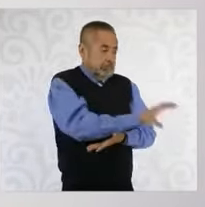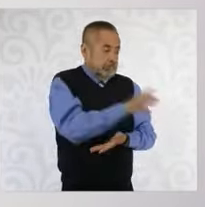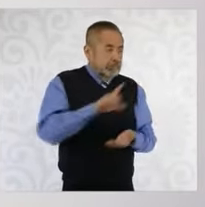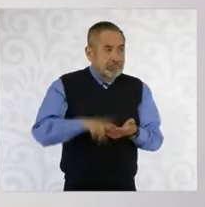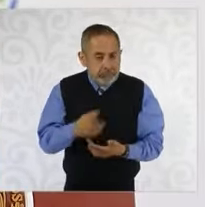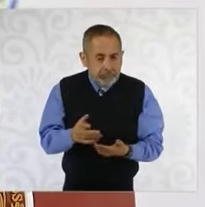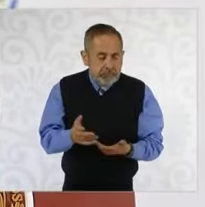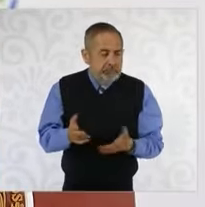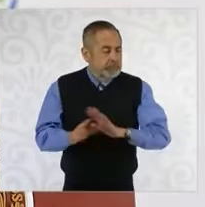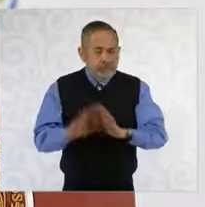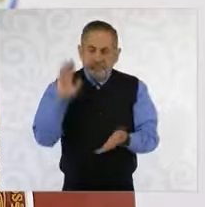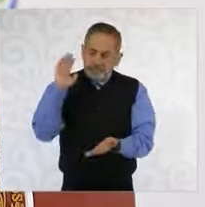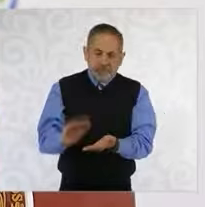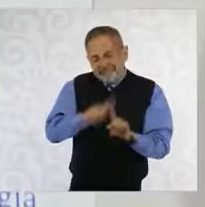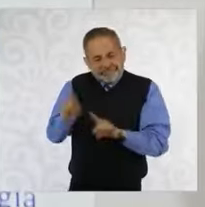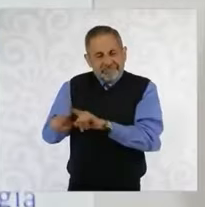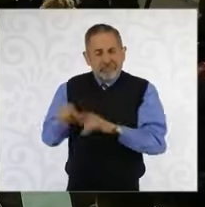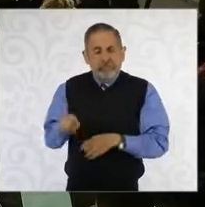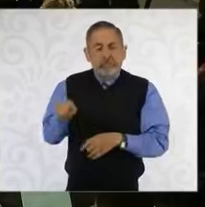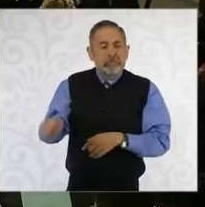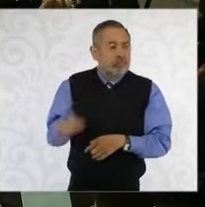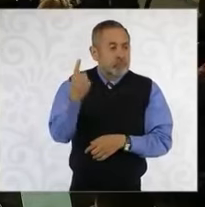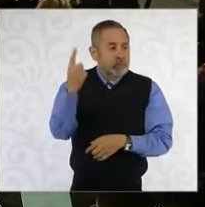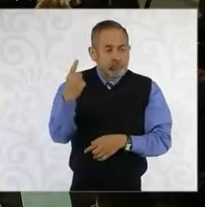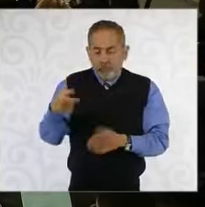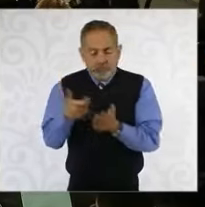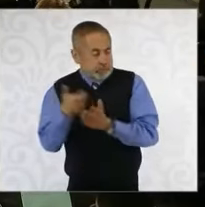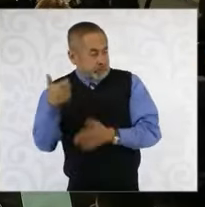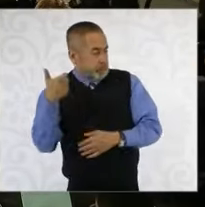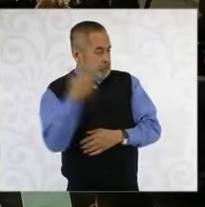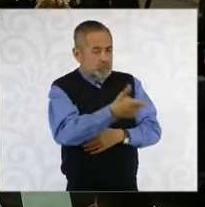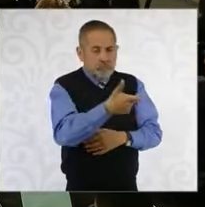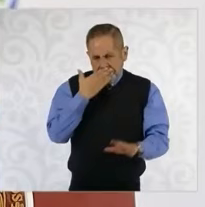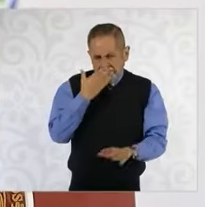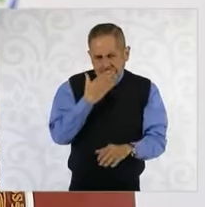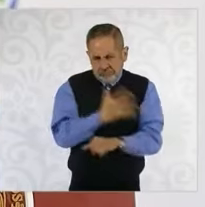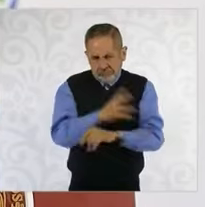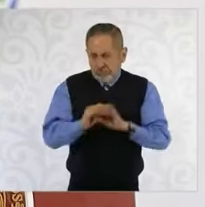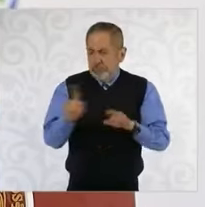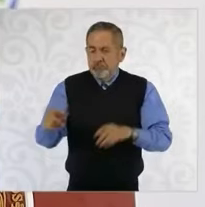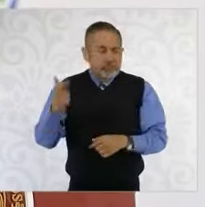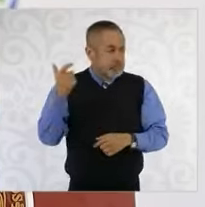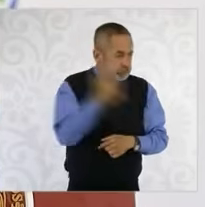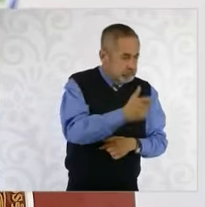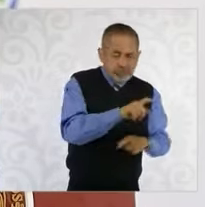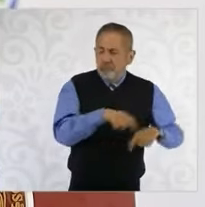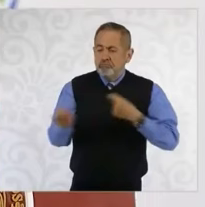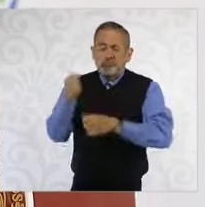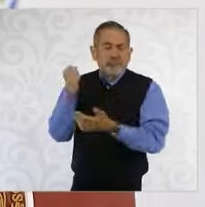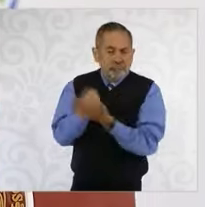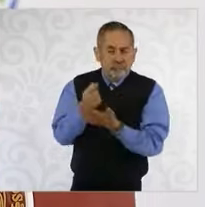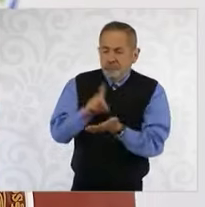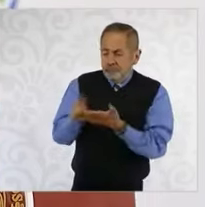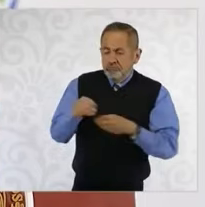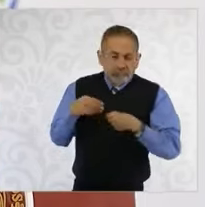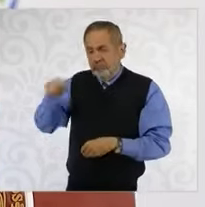distintas maneras. Esto es muy relevante. Un solo derecho, muy transparente. Ese derecho va a estar asociado